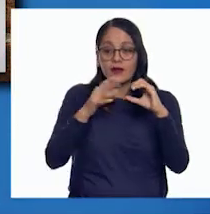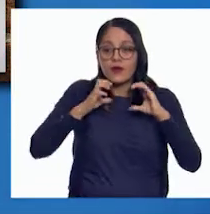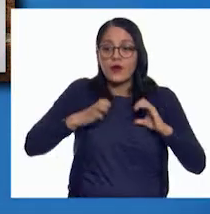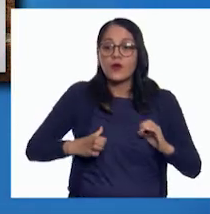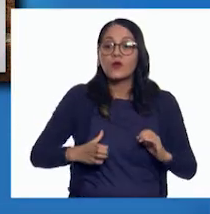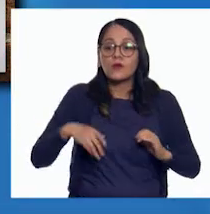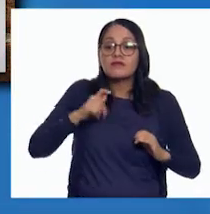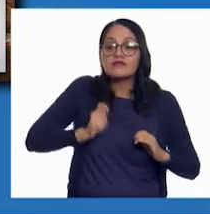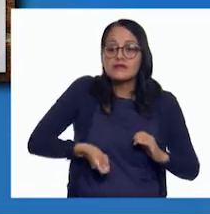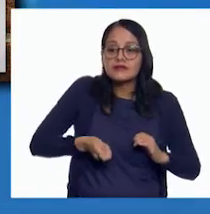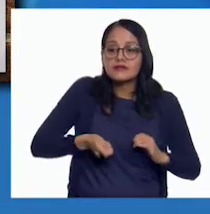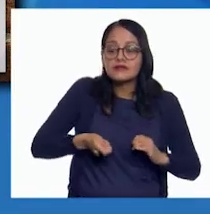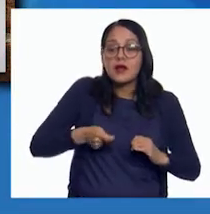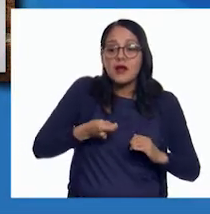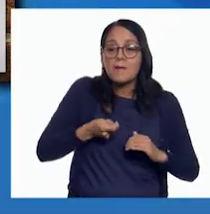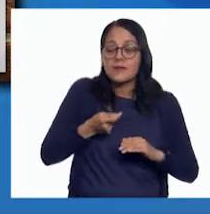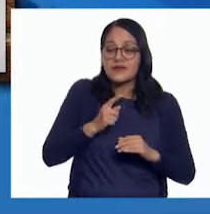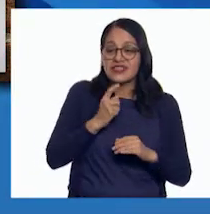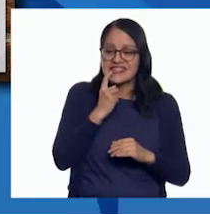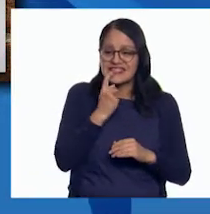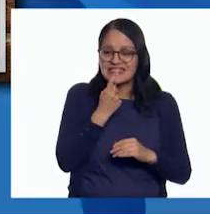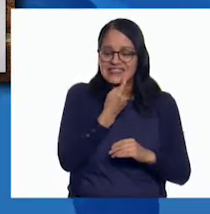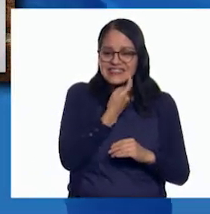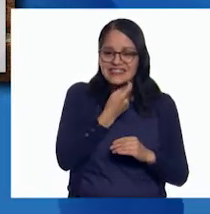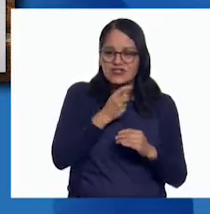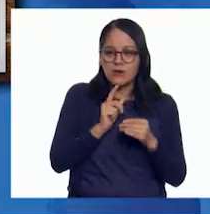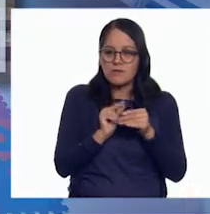compone solo de blancos dientes.